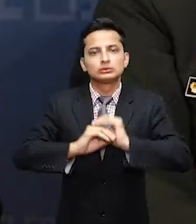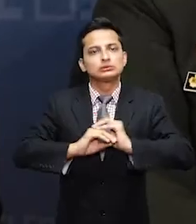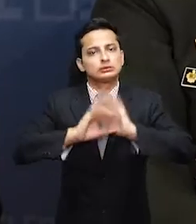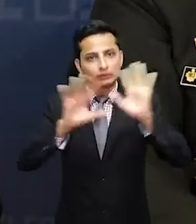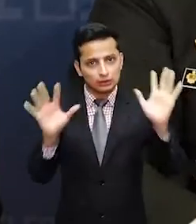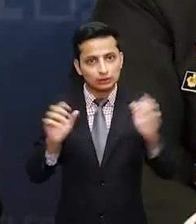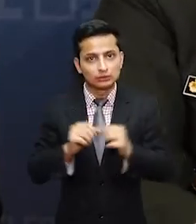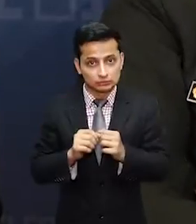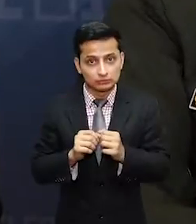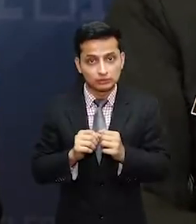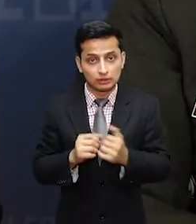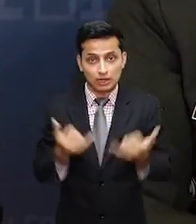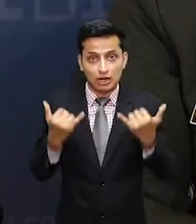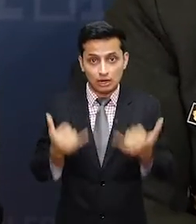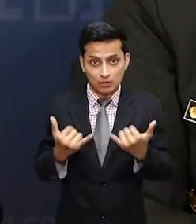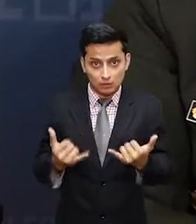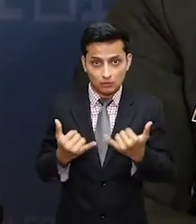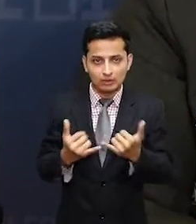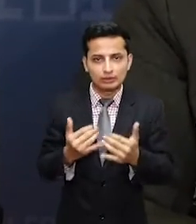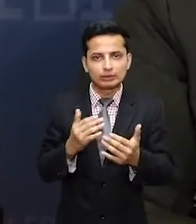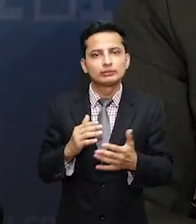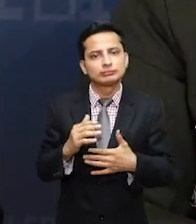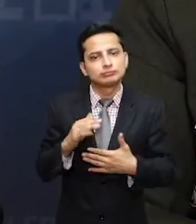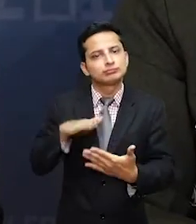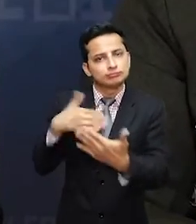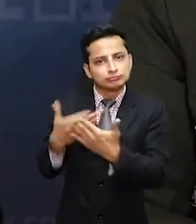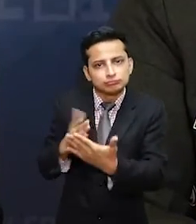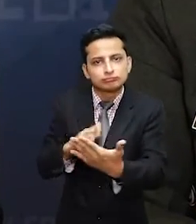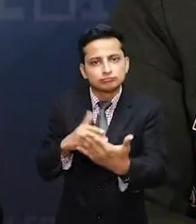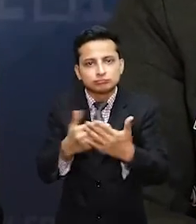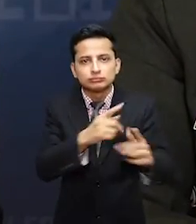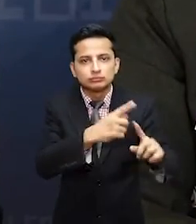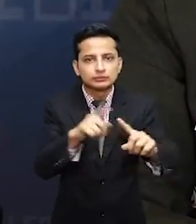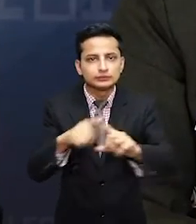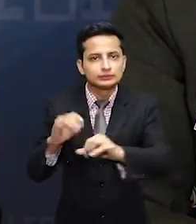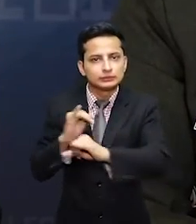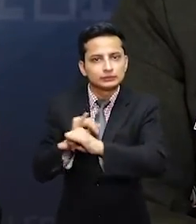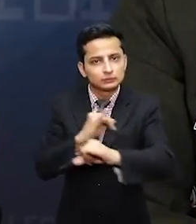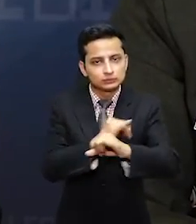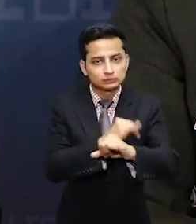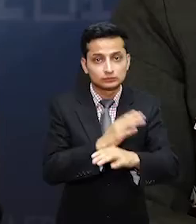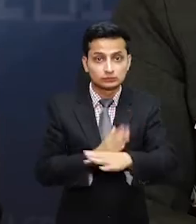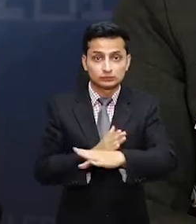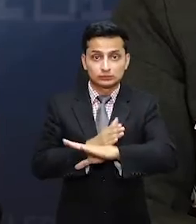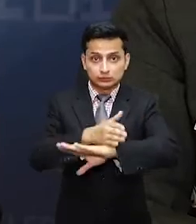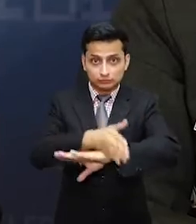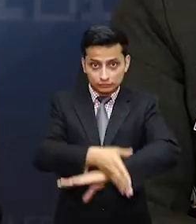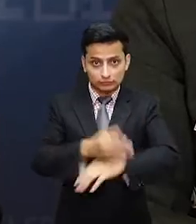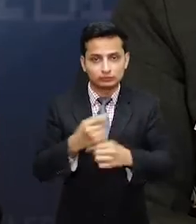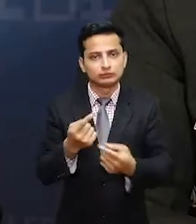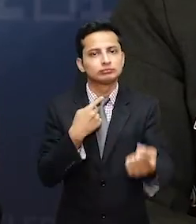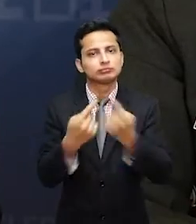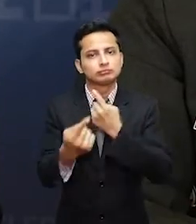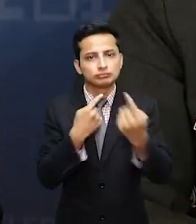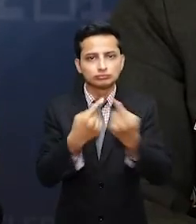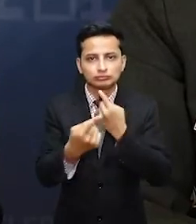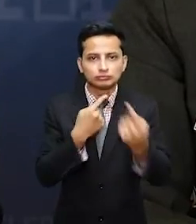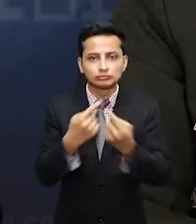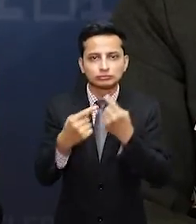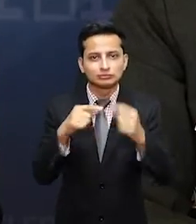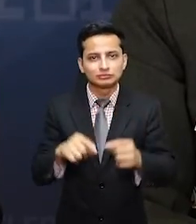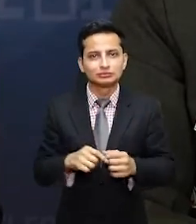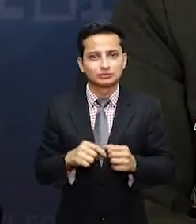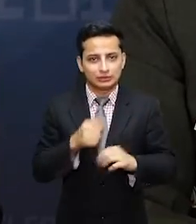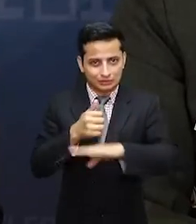de juego claras, y para ello estamos haciendo ya los acercamientos con todas las instituciones que posteriormente se pondrán en